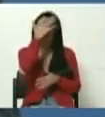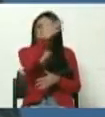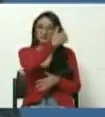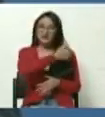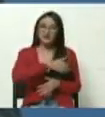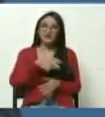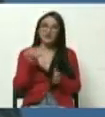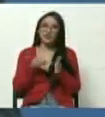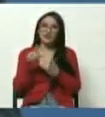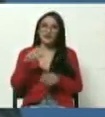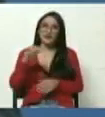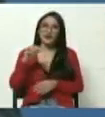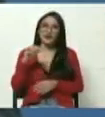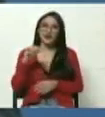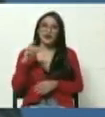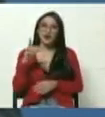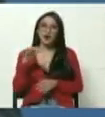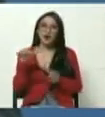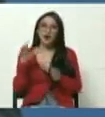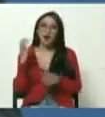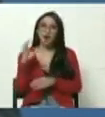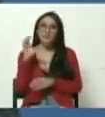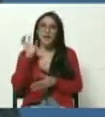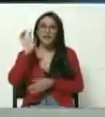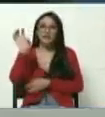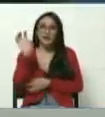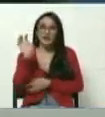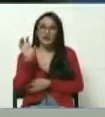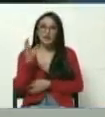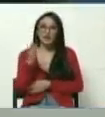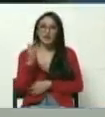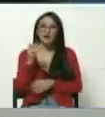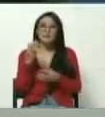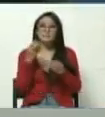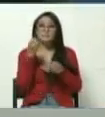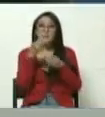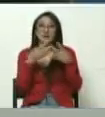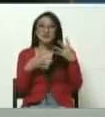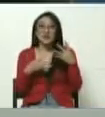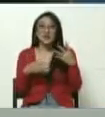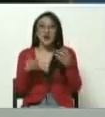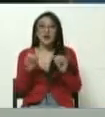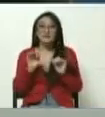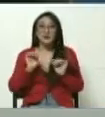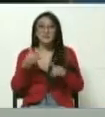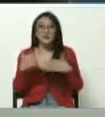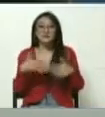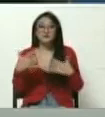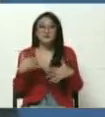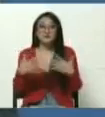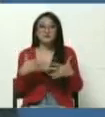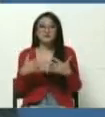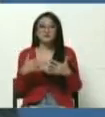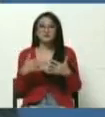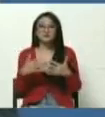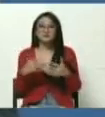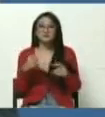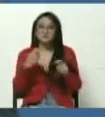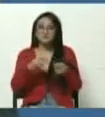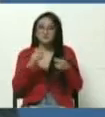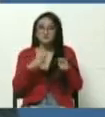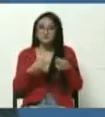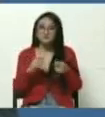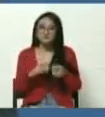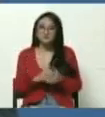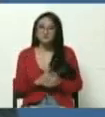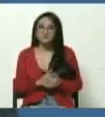Barranquilla con materia prima para iniciar la comercialización